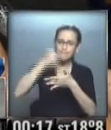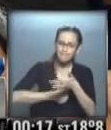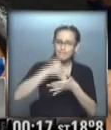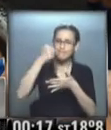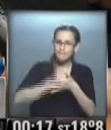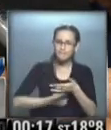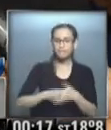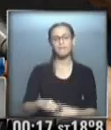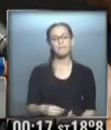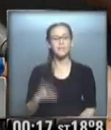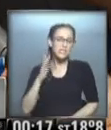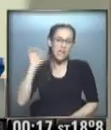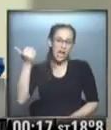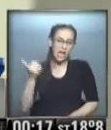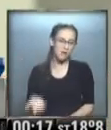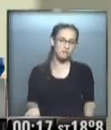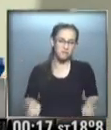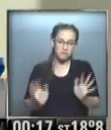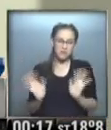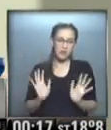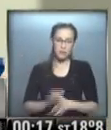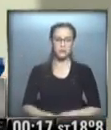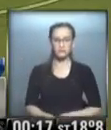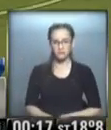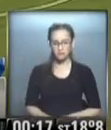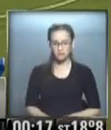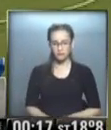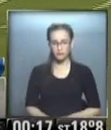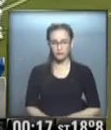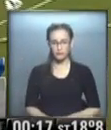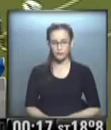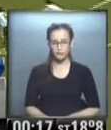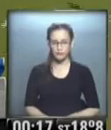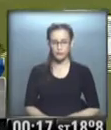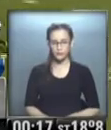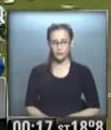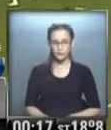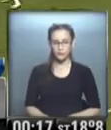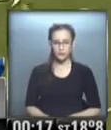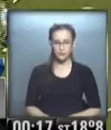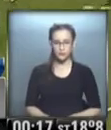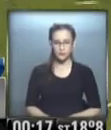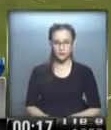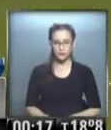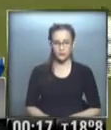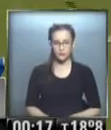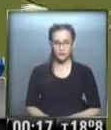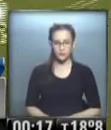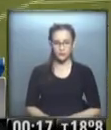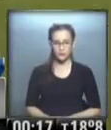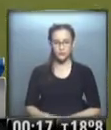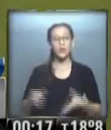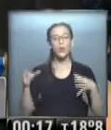partido, buscar un buen resultado y terminar lo mejor posible esta eliminatoria. Argentina es una selección que tiene muy